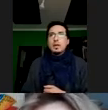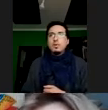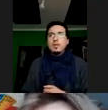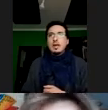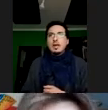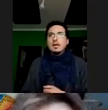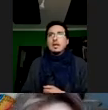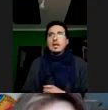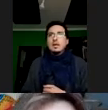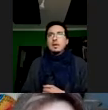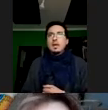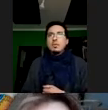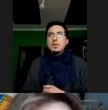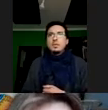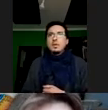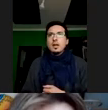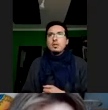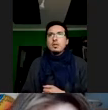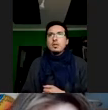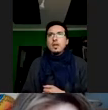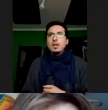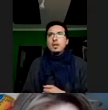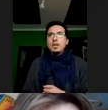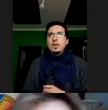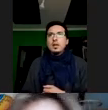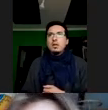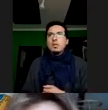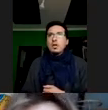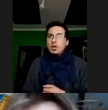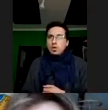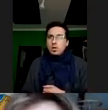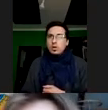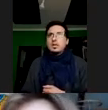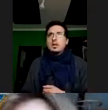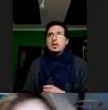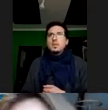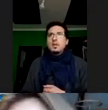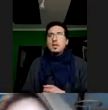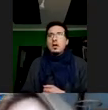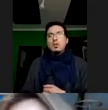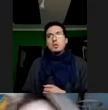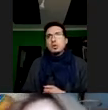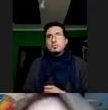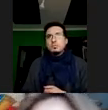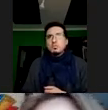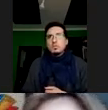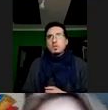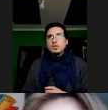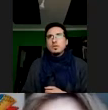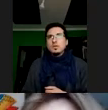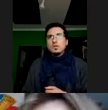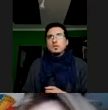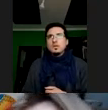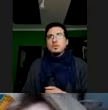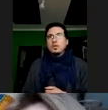utilizan pernos de anclaje para poder cimentarlo, este pilar metálico, con este dado de hormigón. Entonces